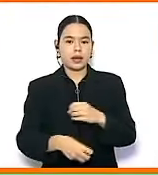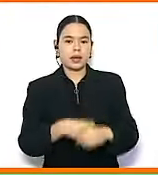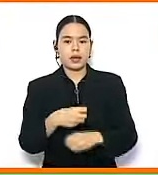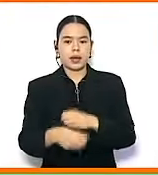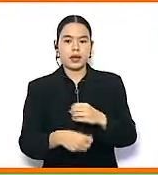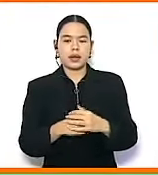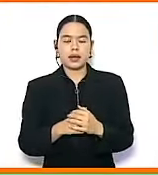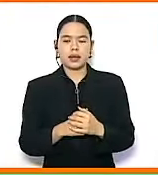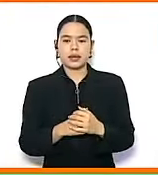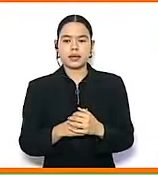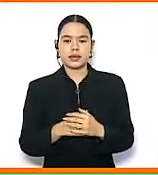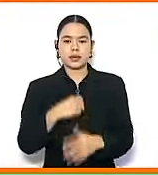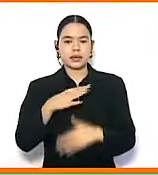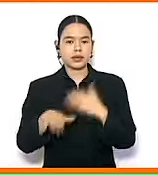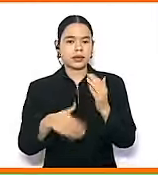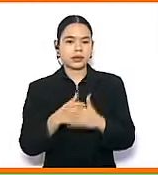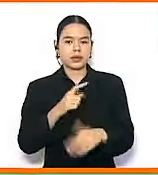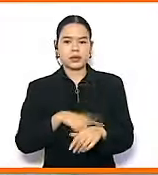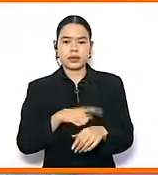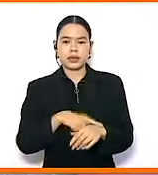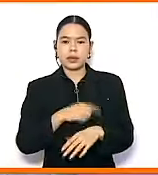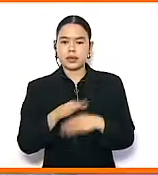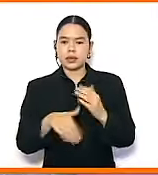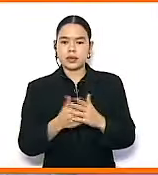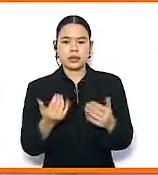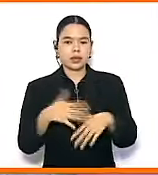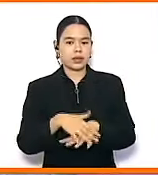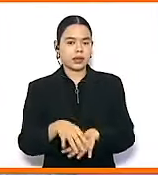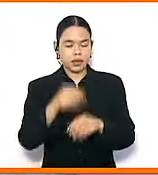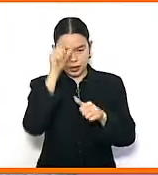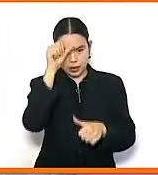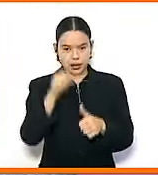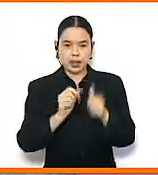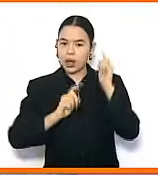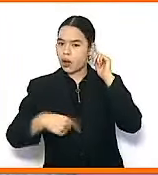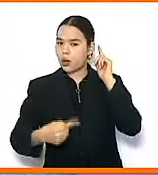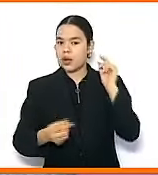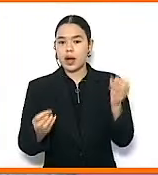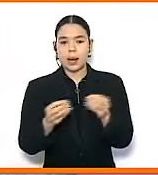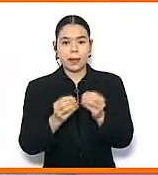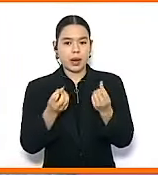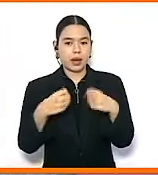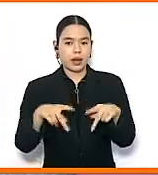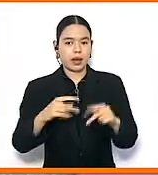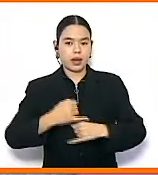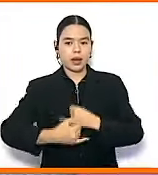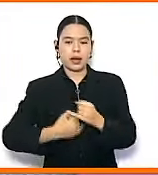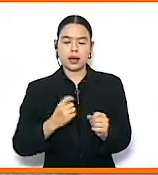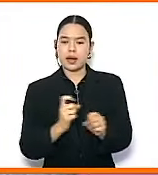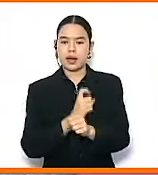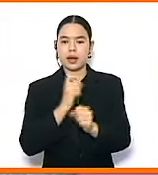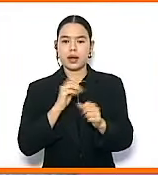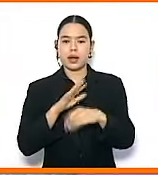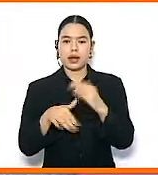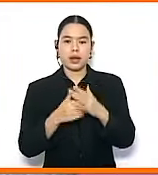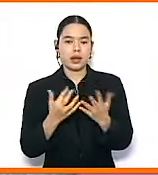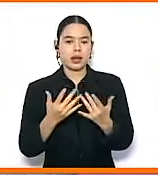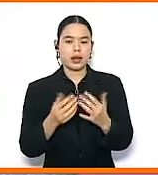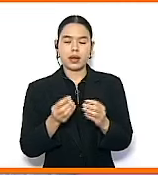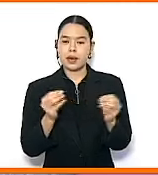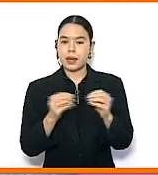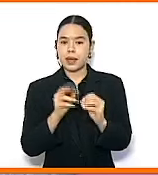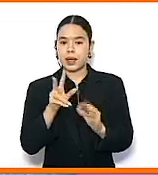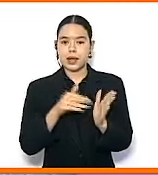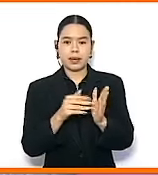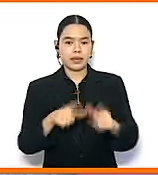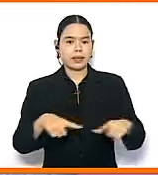del juego. Y mientras estas se mezclan, recuerda que con Diaria tienes más oportunidades de ganar. ¿Qué esperas para abocarte a nuestros más de 3.000